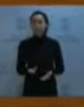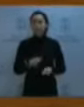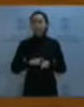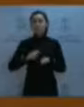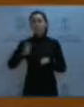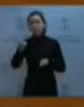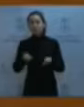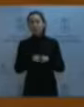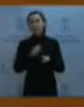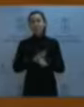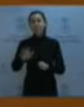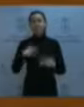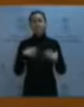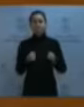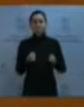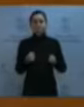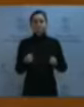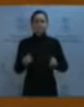el de la sanidad,